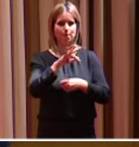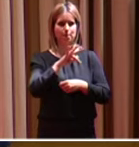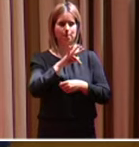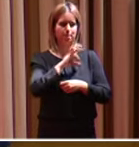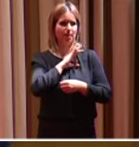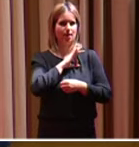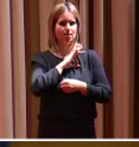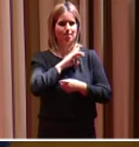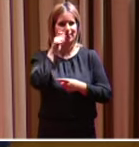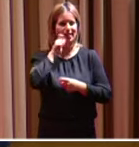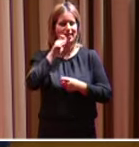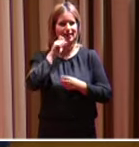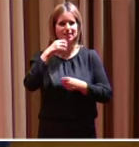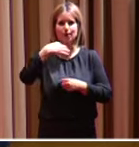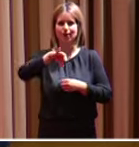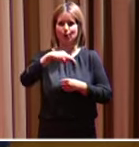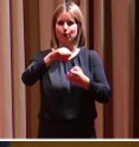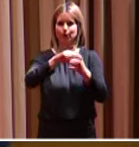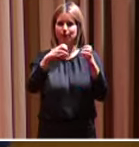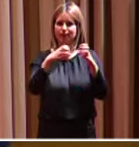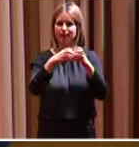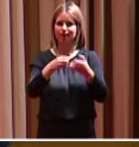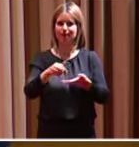medalla queridísima de oro de la ciudad,